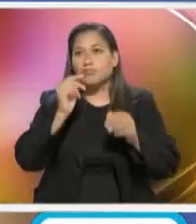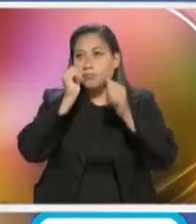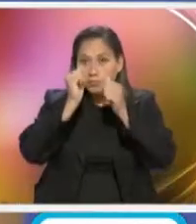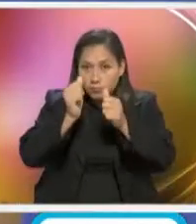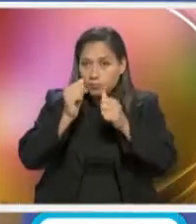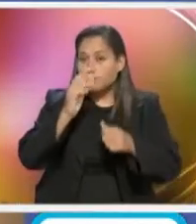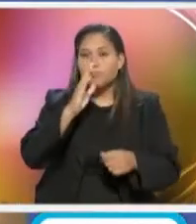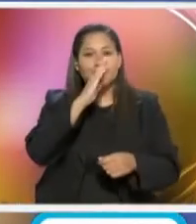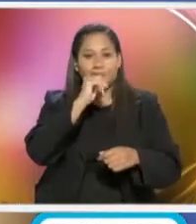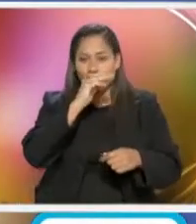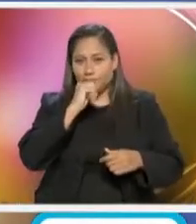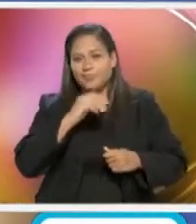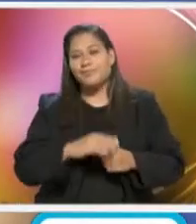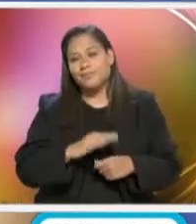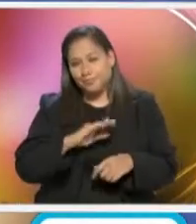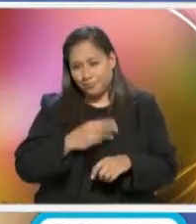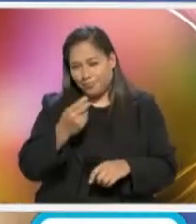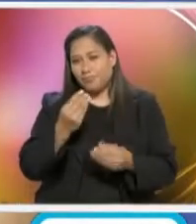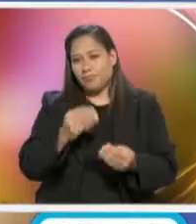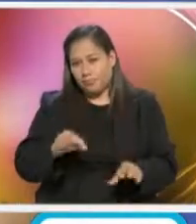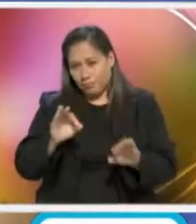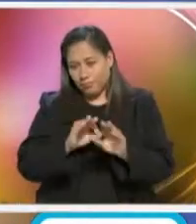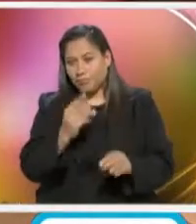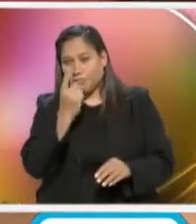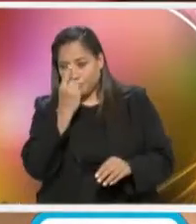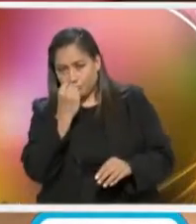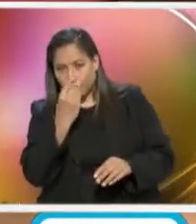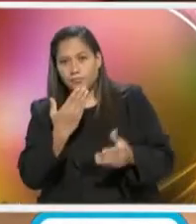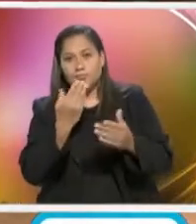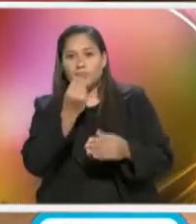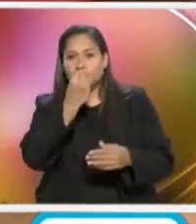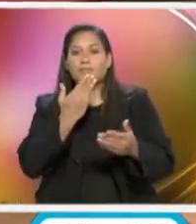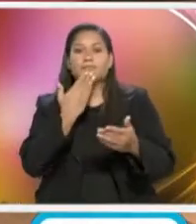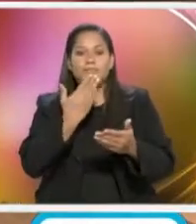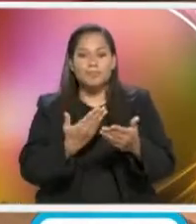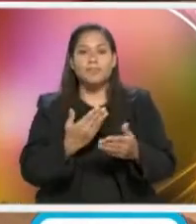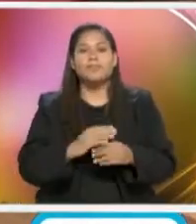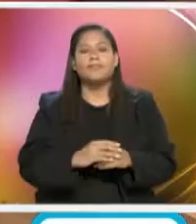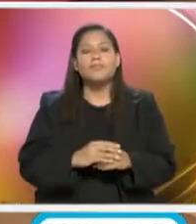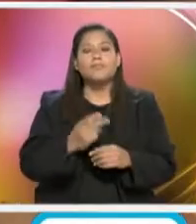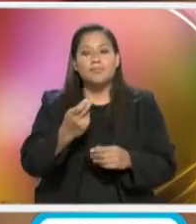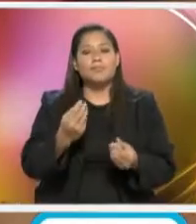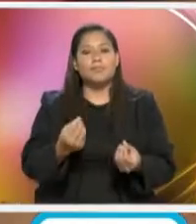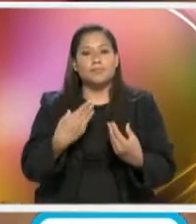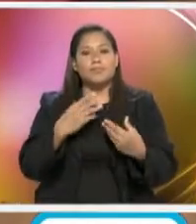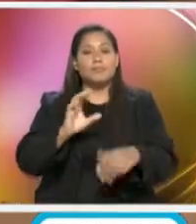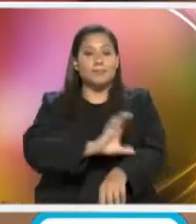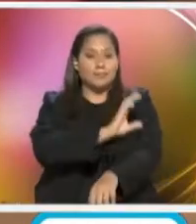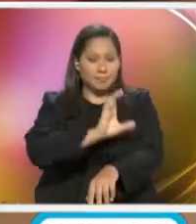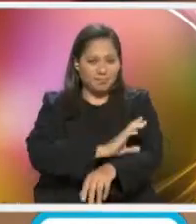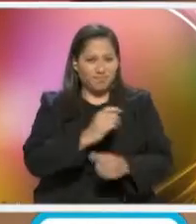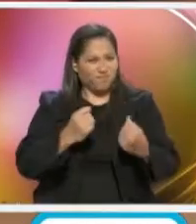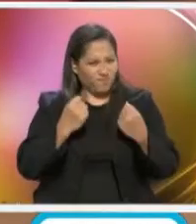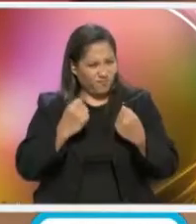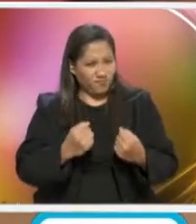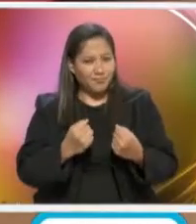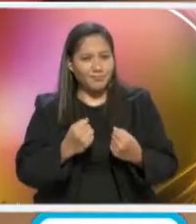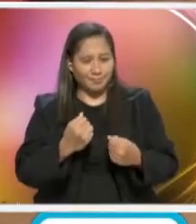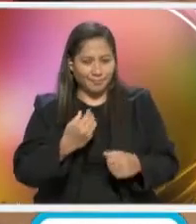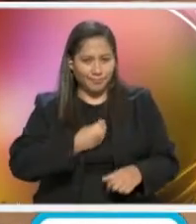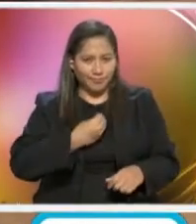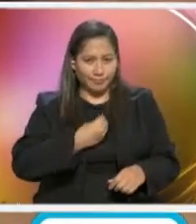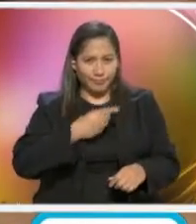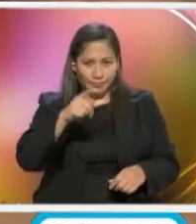concentrar. Entonces, por eso es súper importante el desayuno. El desayuno, ¿qué es lo que va a hacer? Nos va a aportar energía, porque imagínense,